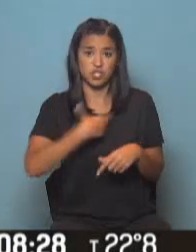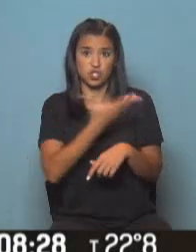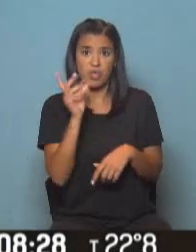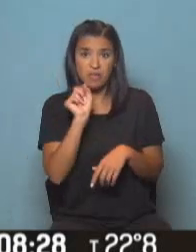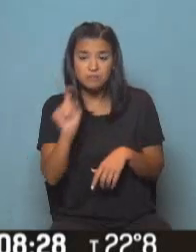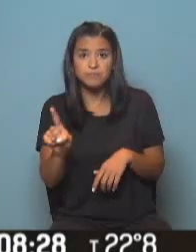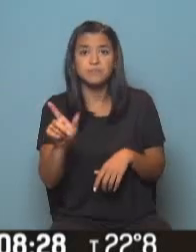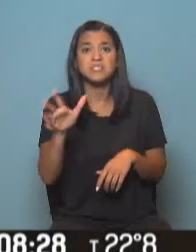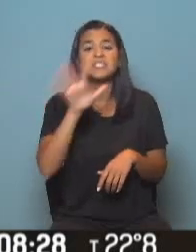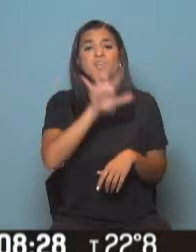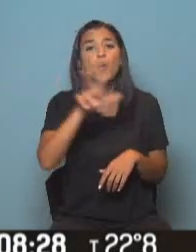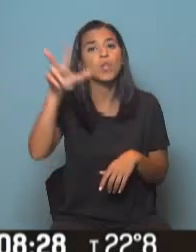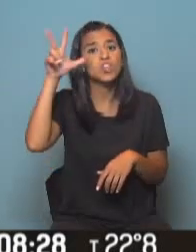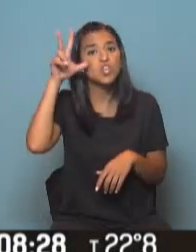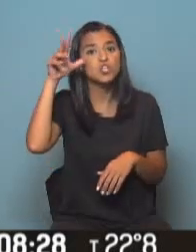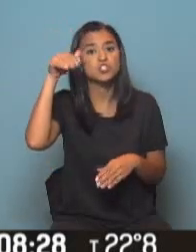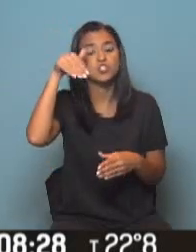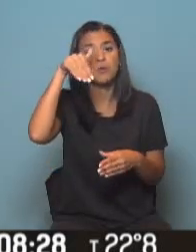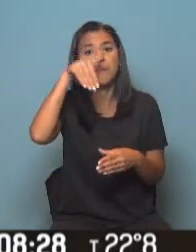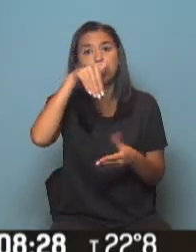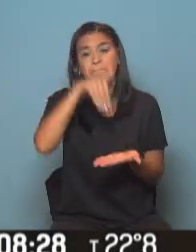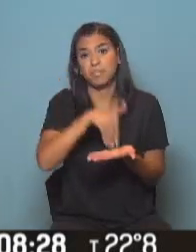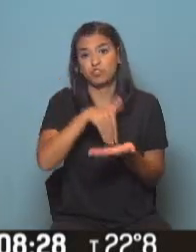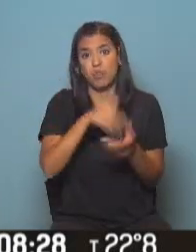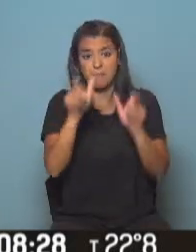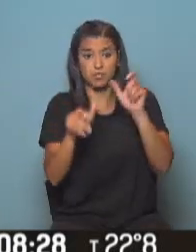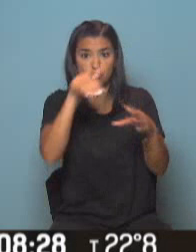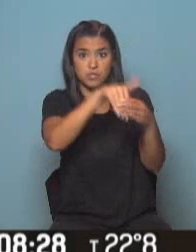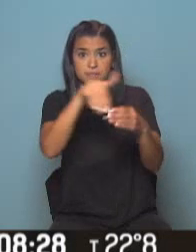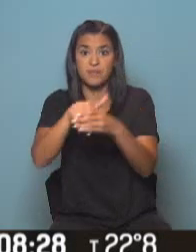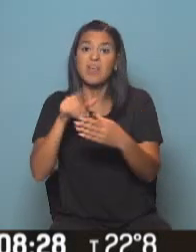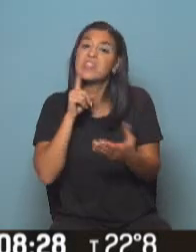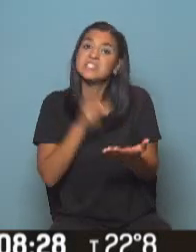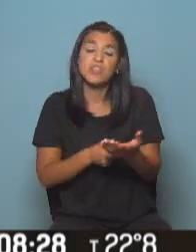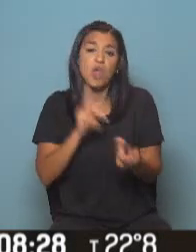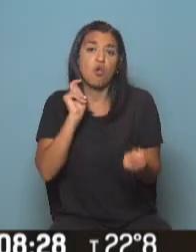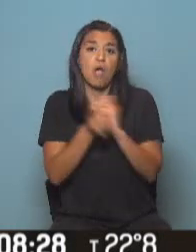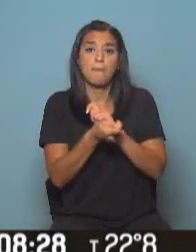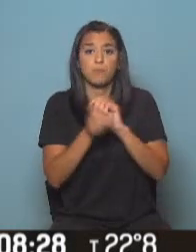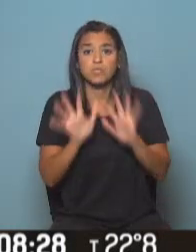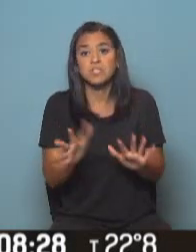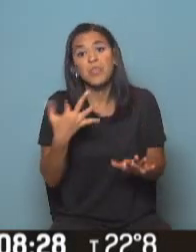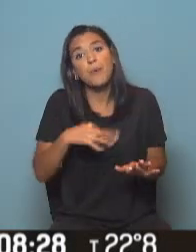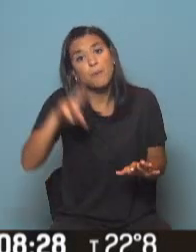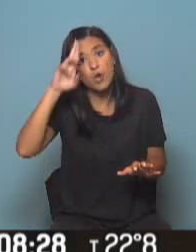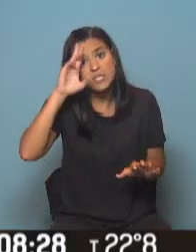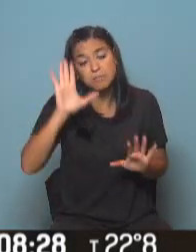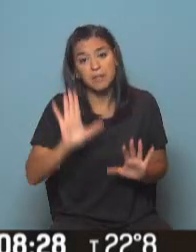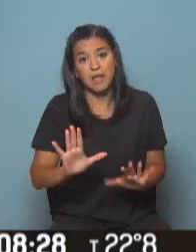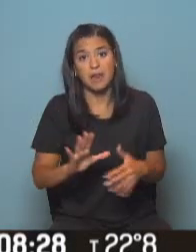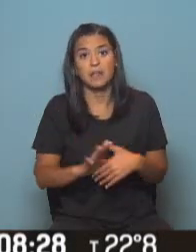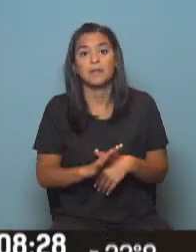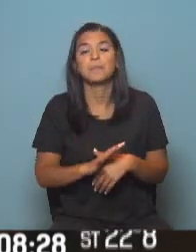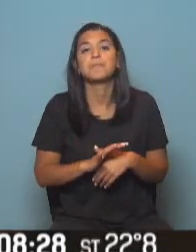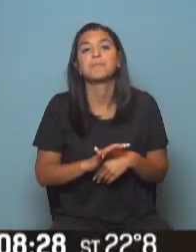58 millones de de electores de votantes decidieron hacer este cambio entonces creo que hay que respetarlo bien por